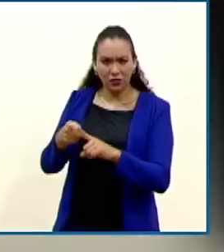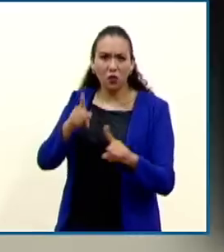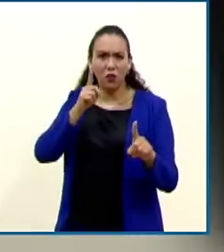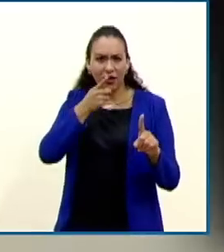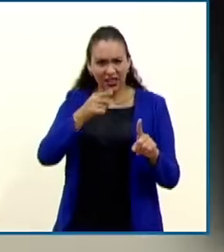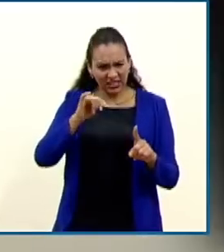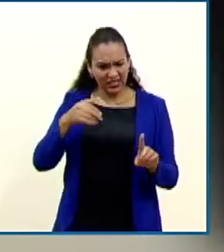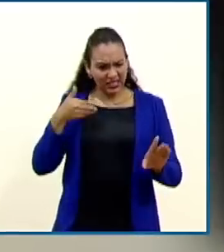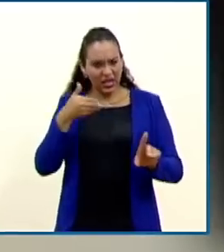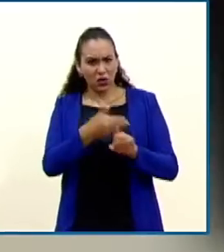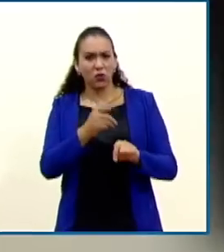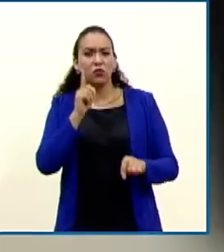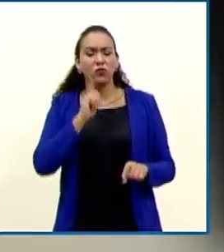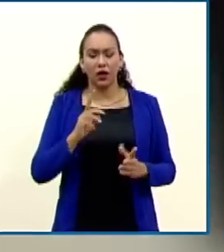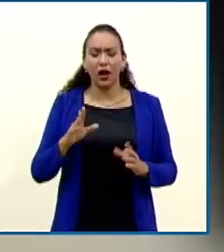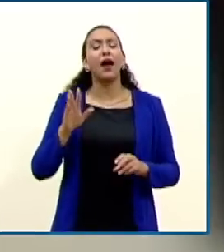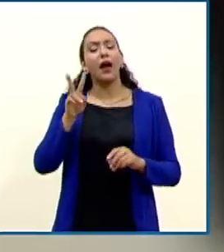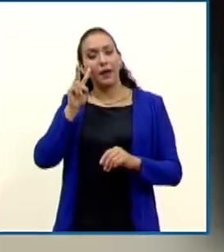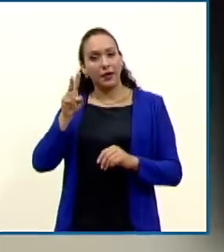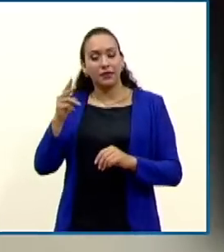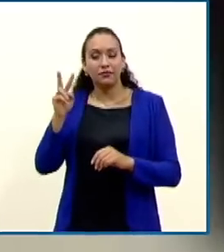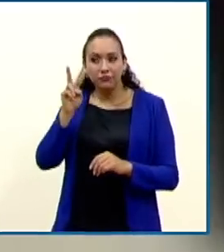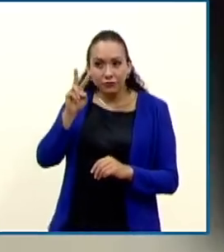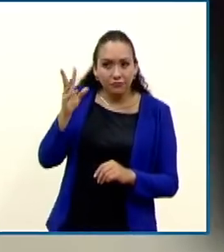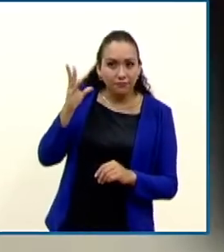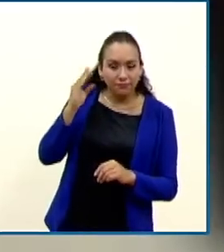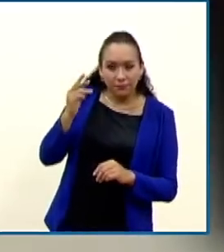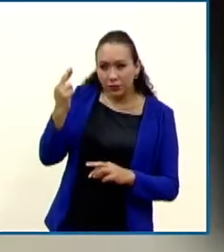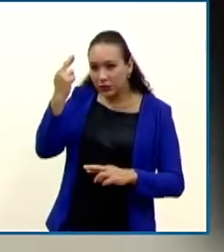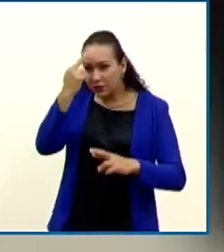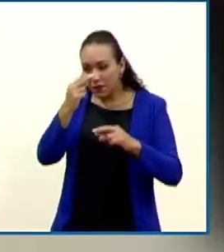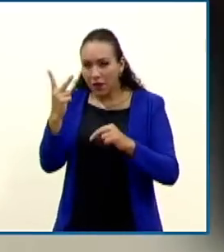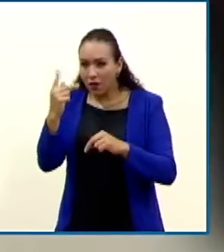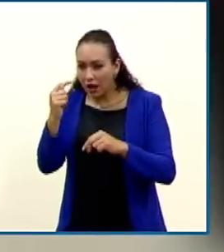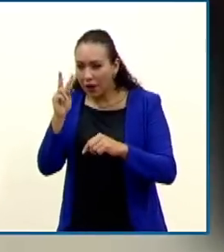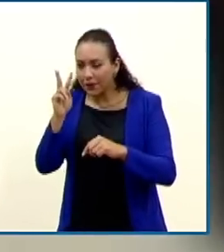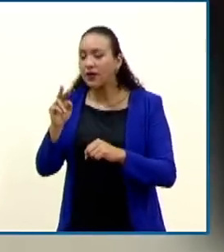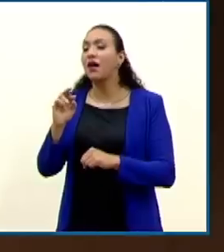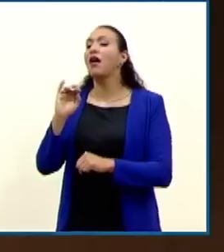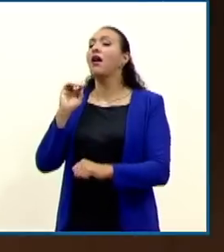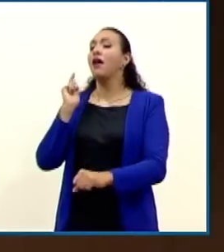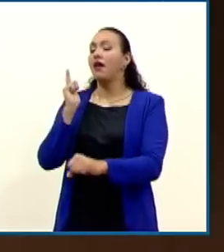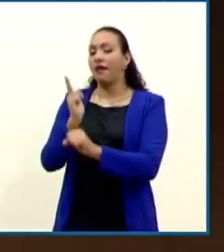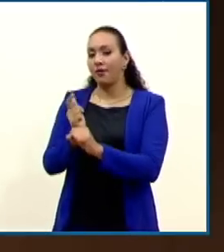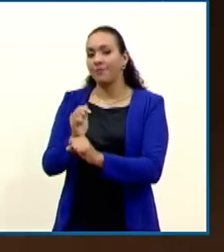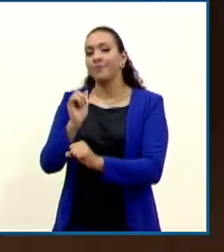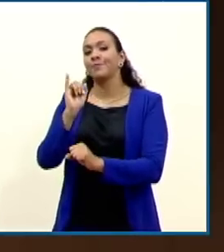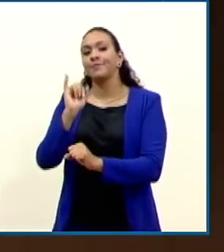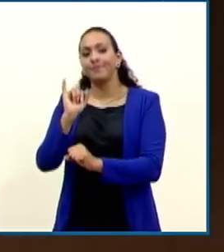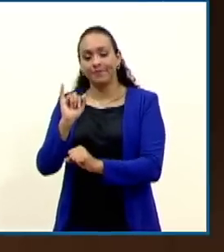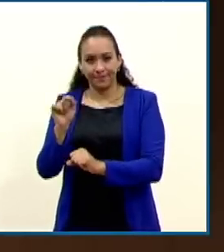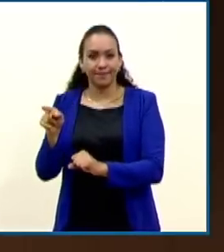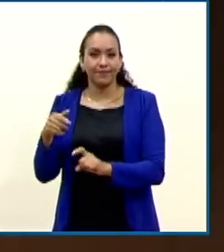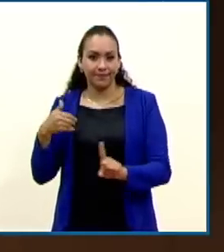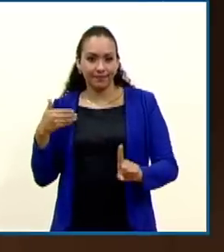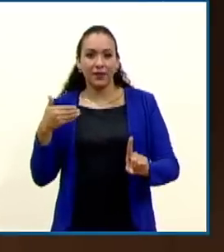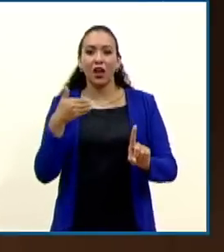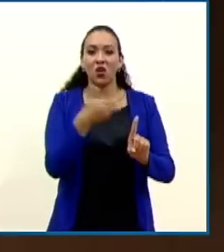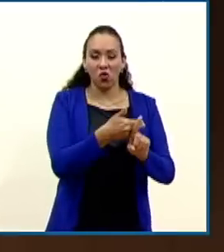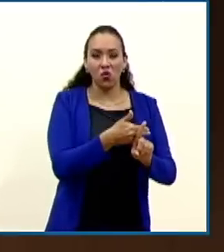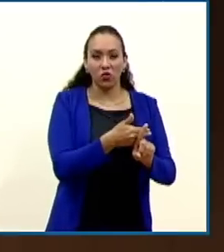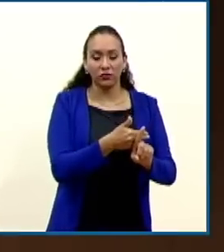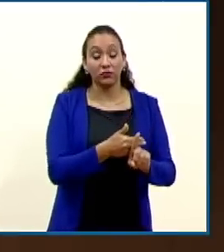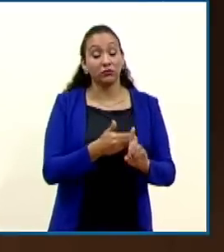y de los elementos que se deben considerar para determinar la violencia política de género. Indicó que si bien sus declaraciones